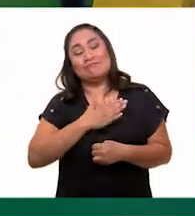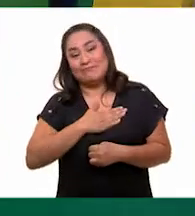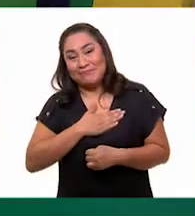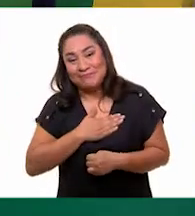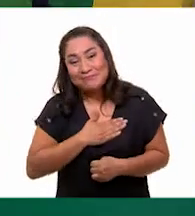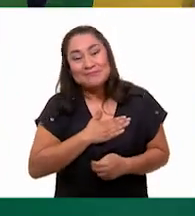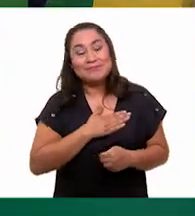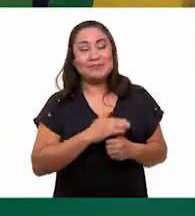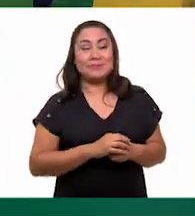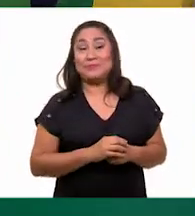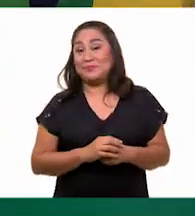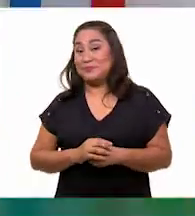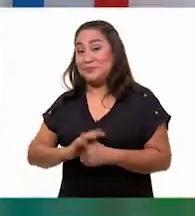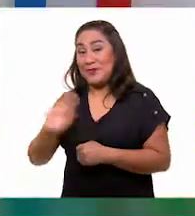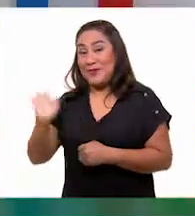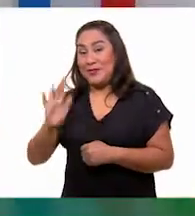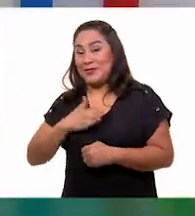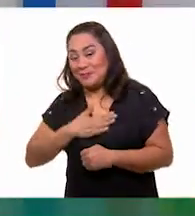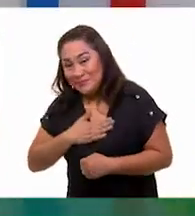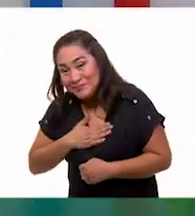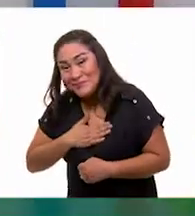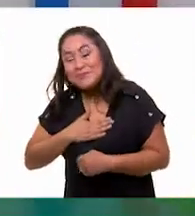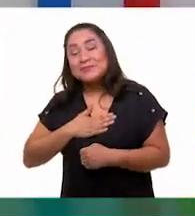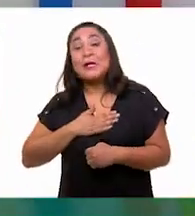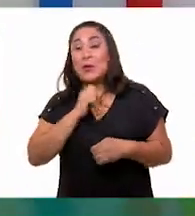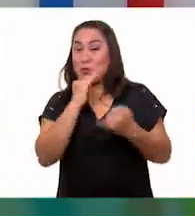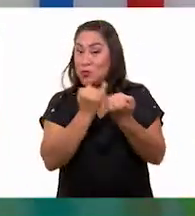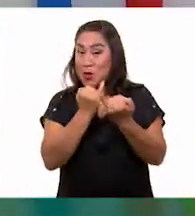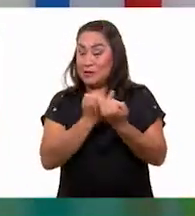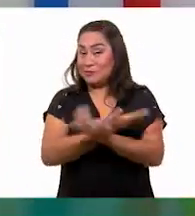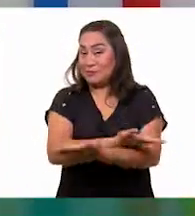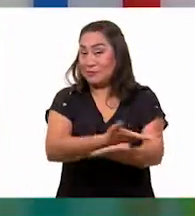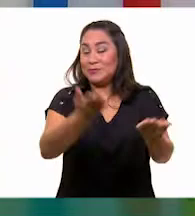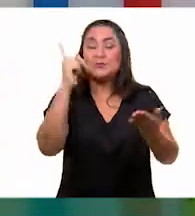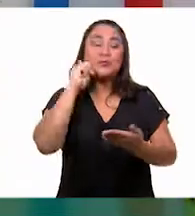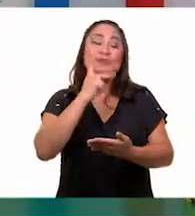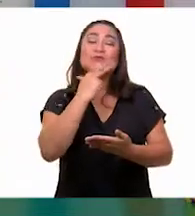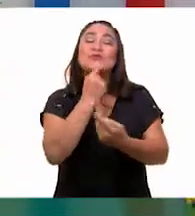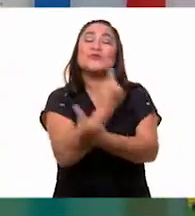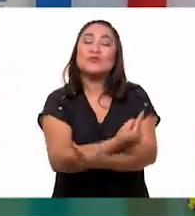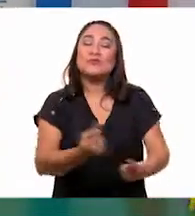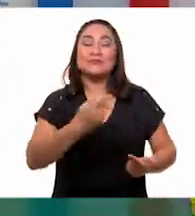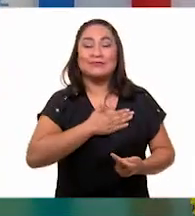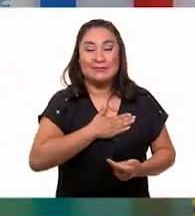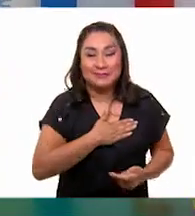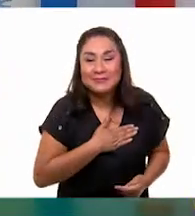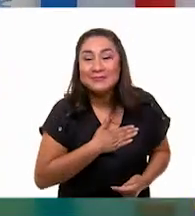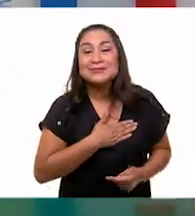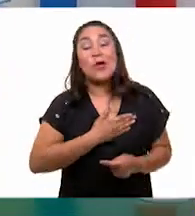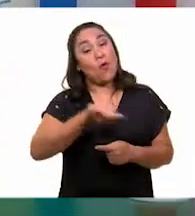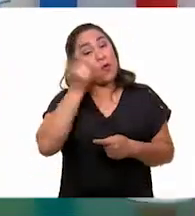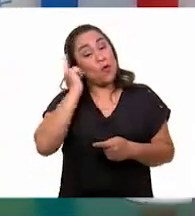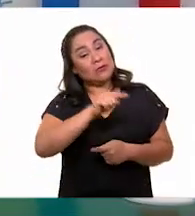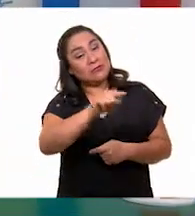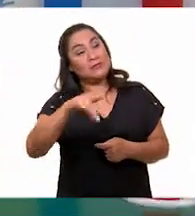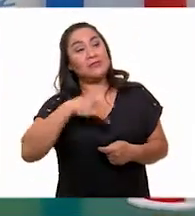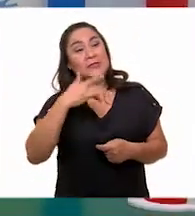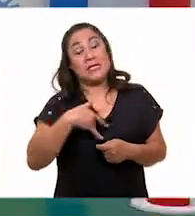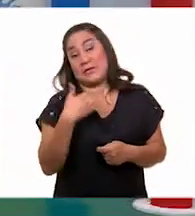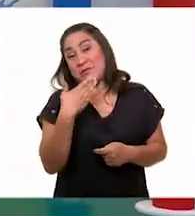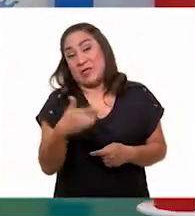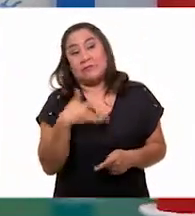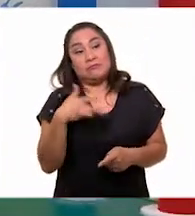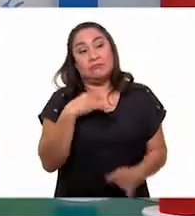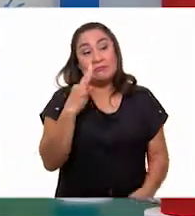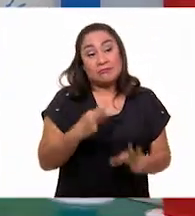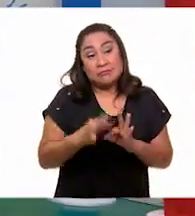corazón. Hola, Oscar. Te saludo con el corazón. Deja saludo a nuestras niñas y nuestros niños con el corazón. Yo espero que se encuentren muy bien, que estén listas y